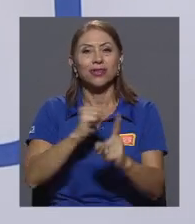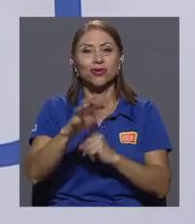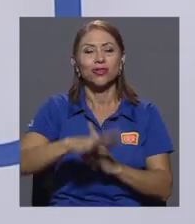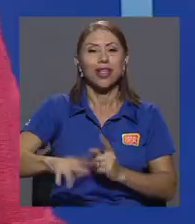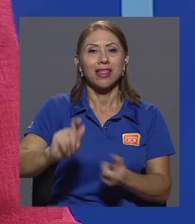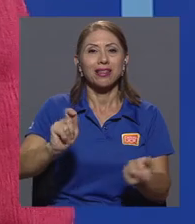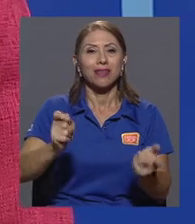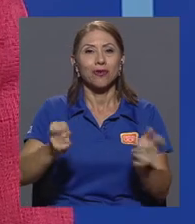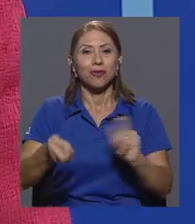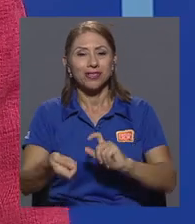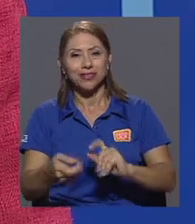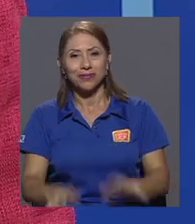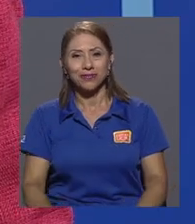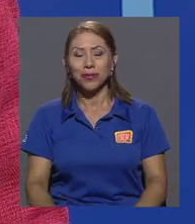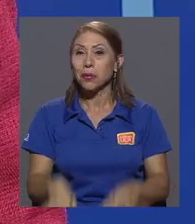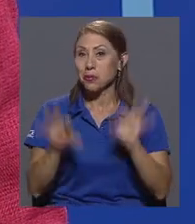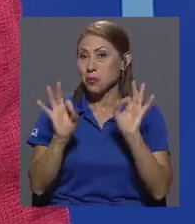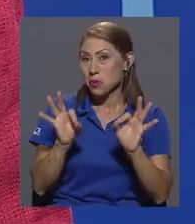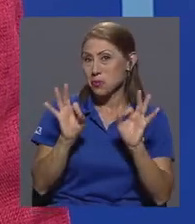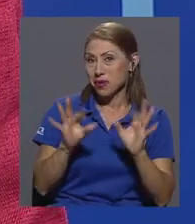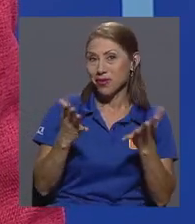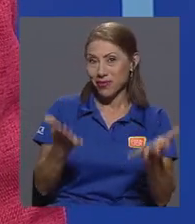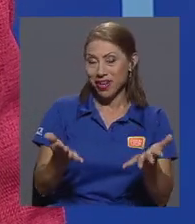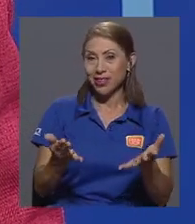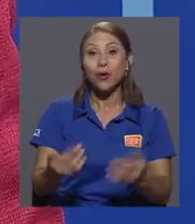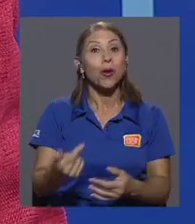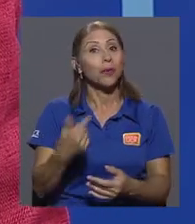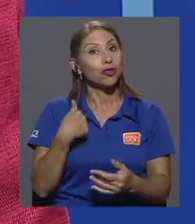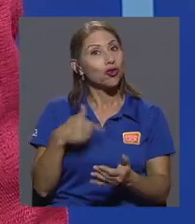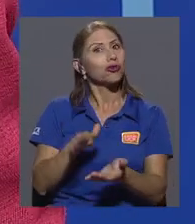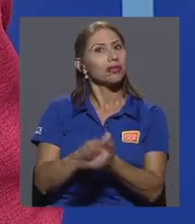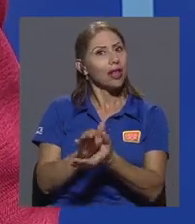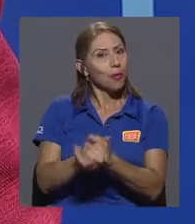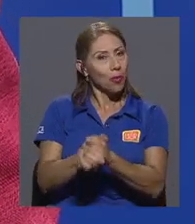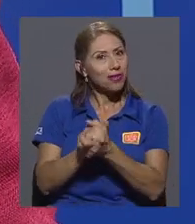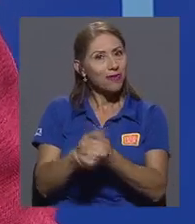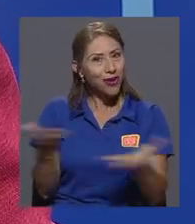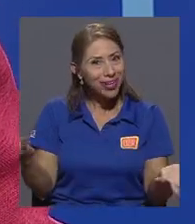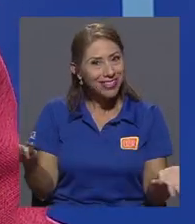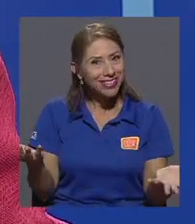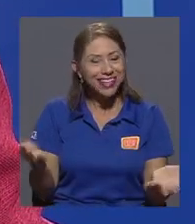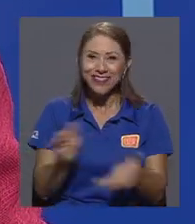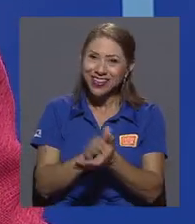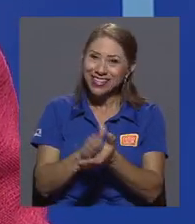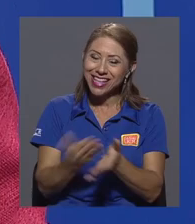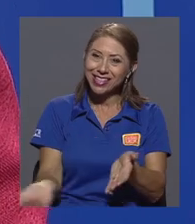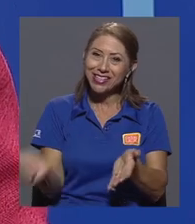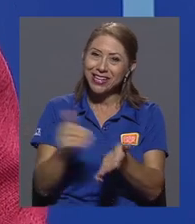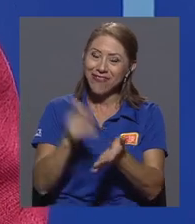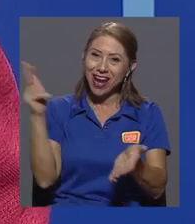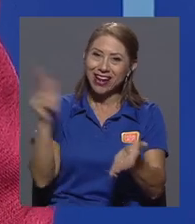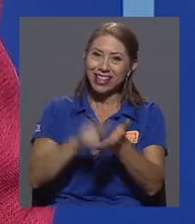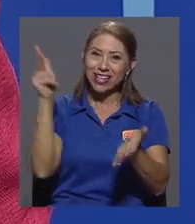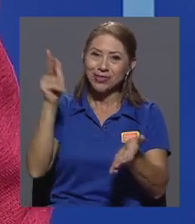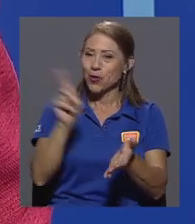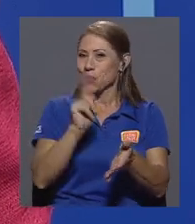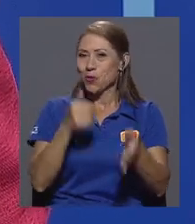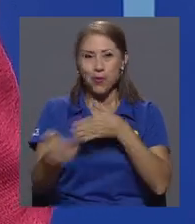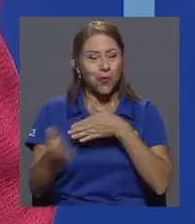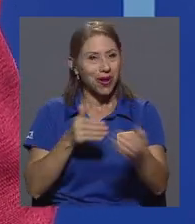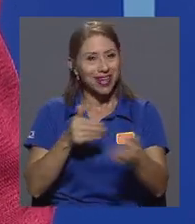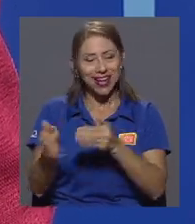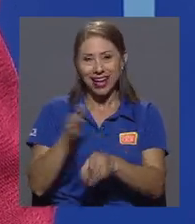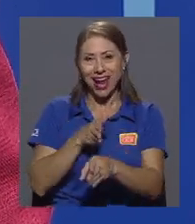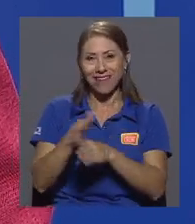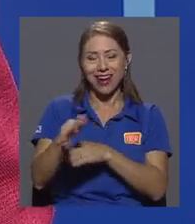verdad muy bien este don fernando pues yo sí lo voy a echar flores felicidades por esa reacreditación porque ya lo dijo usted no es a cualquier carrera a la que el